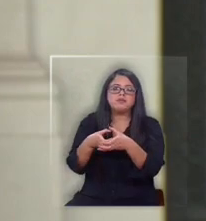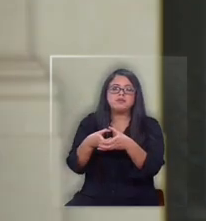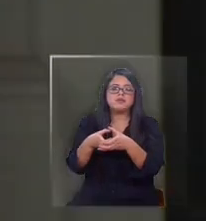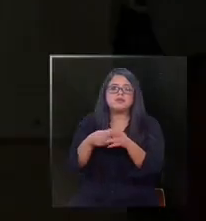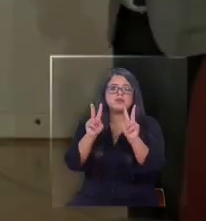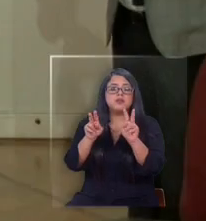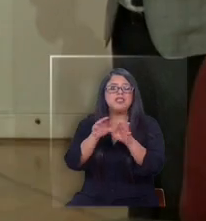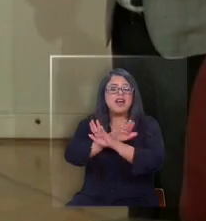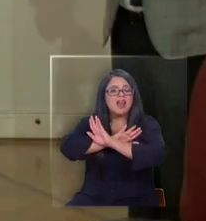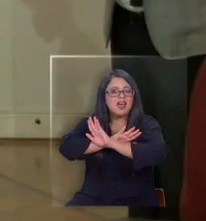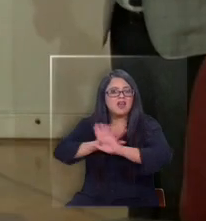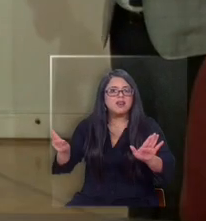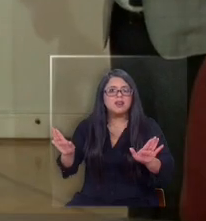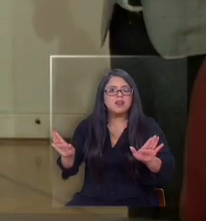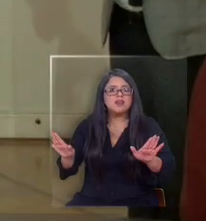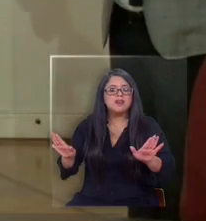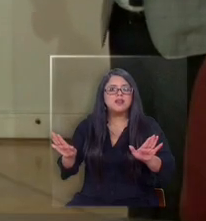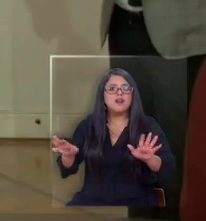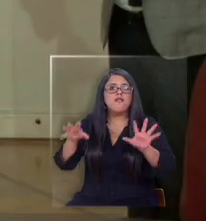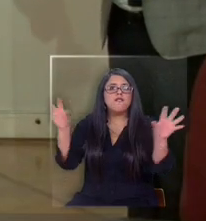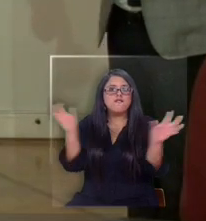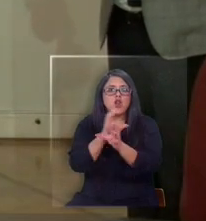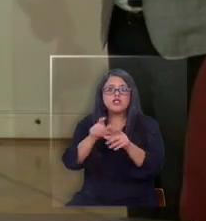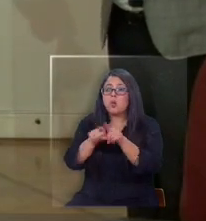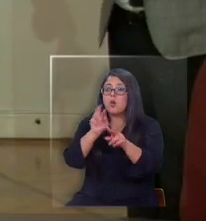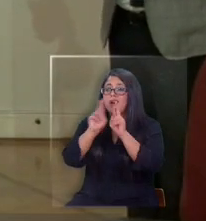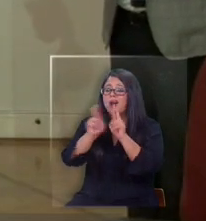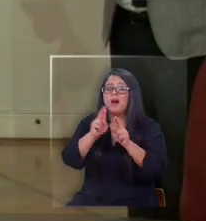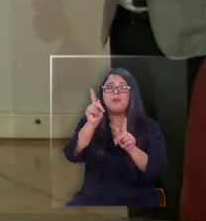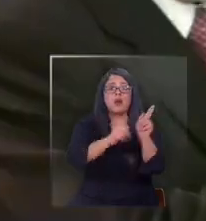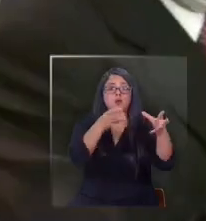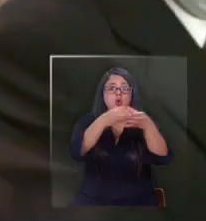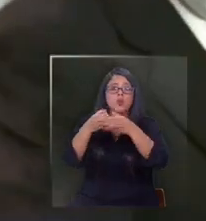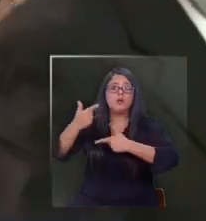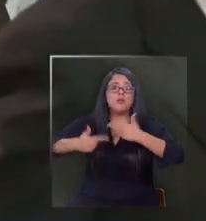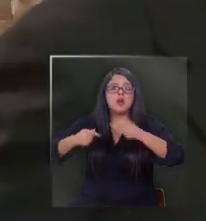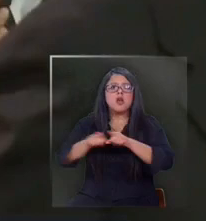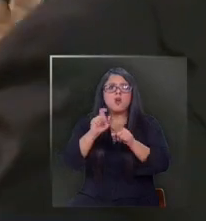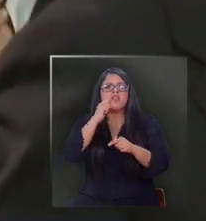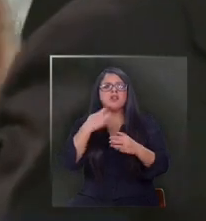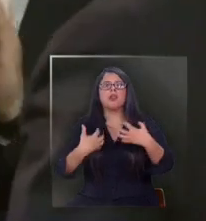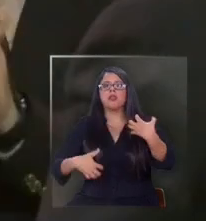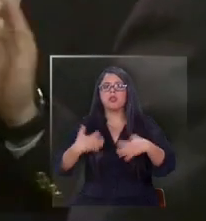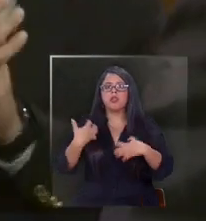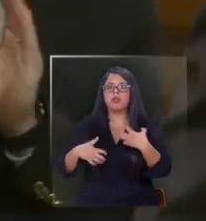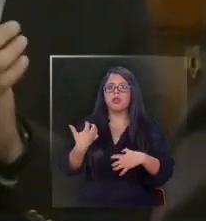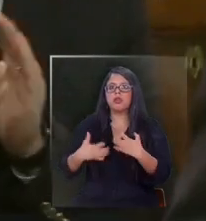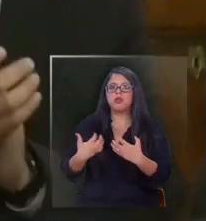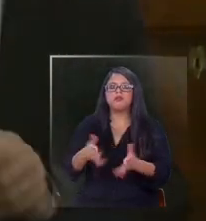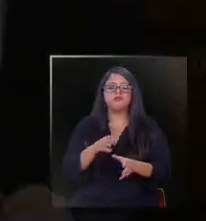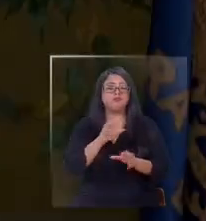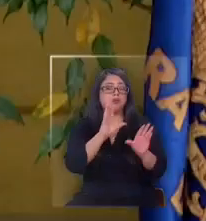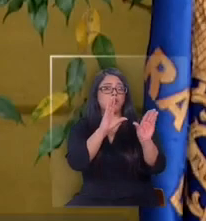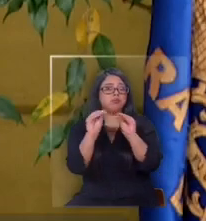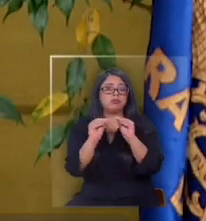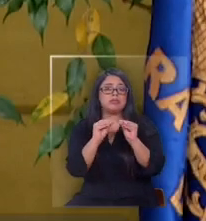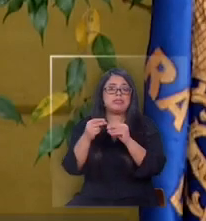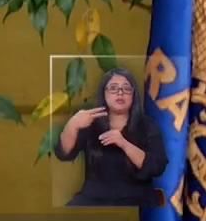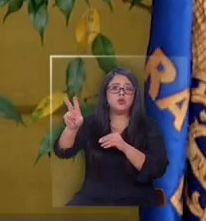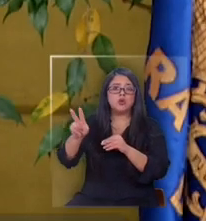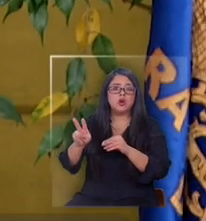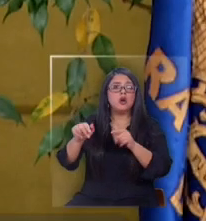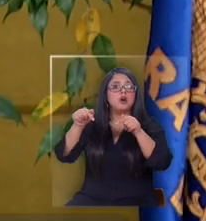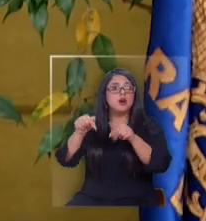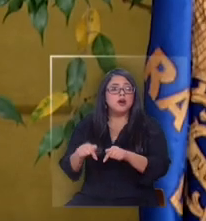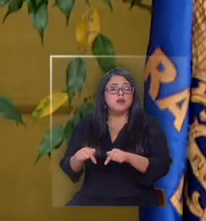la violencia. Respuesta que no fue satisfactoria para diversos sectores políticos que manifestaron su molestia por aquellos dichos. En una